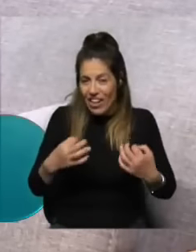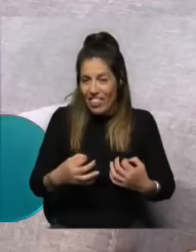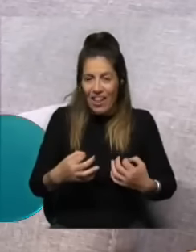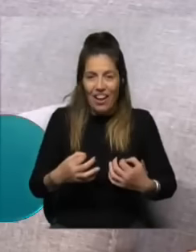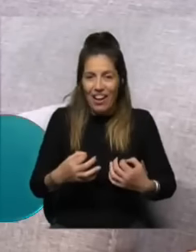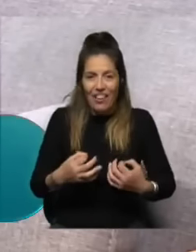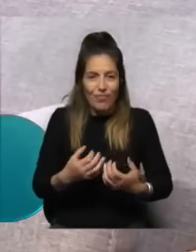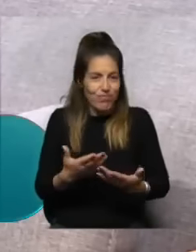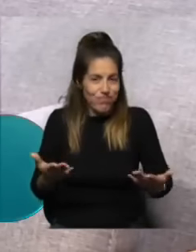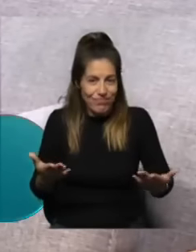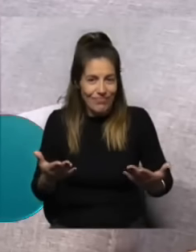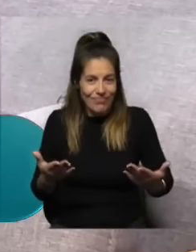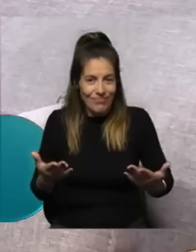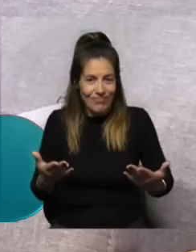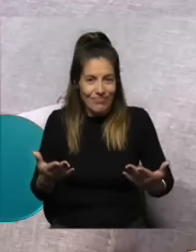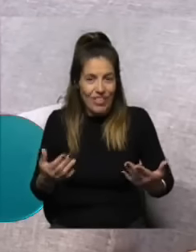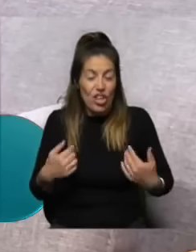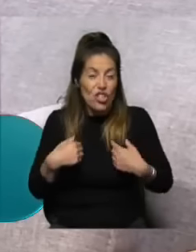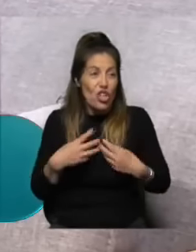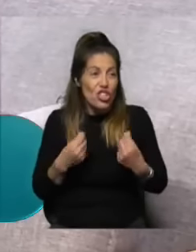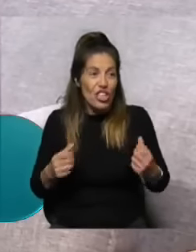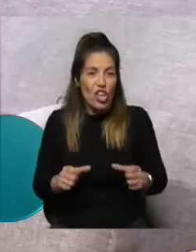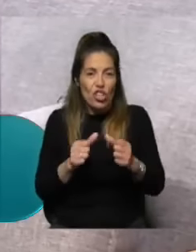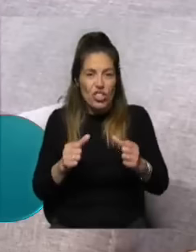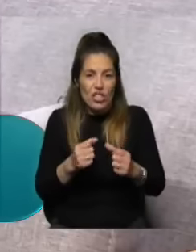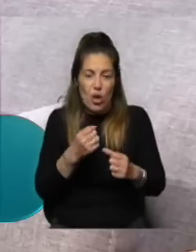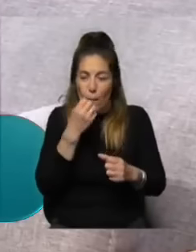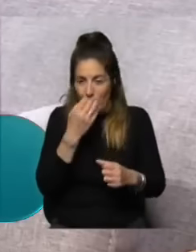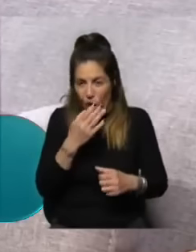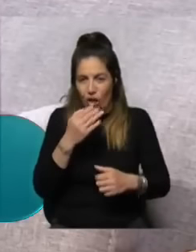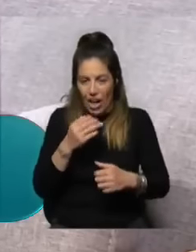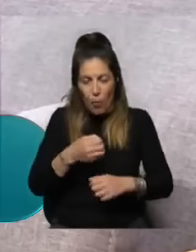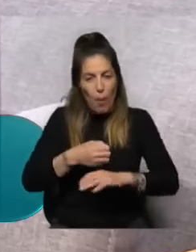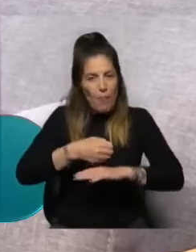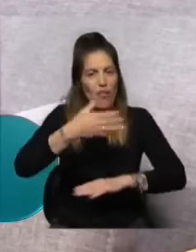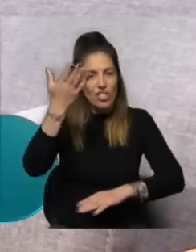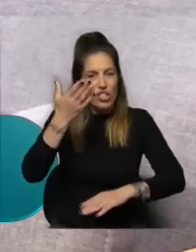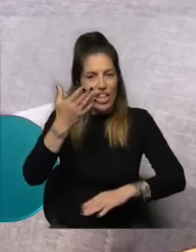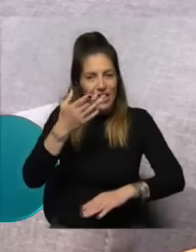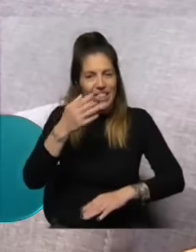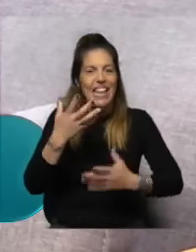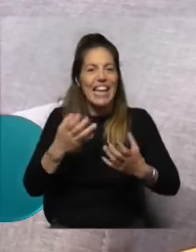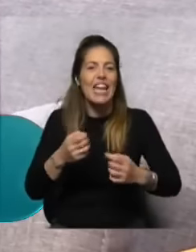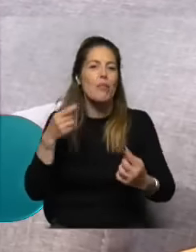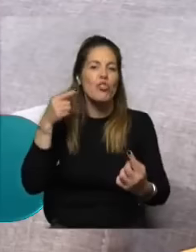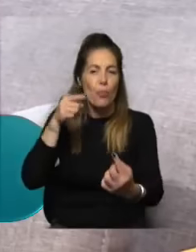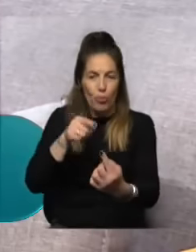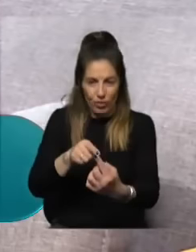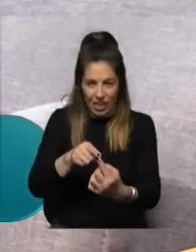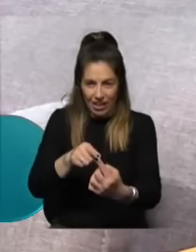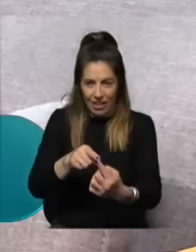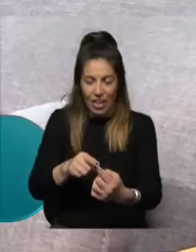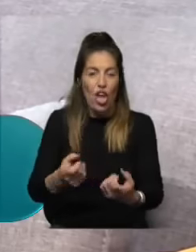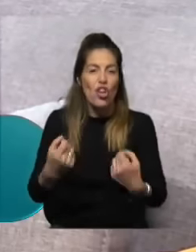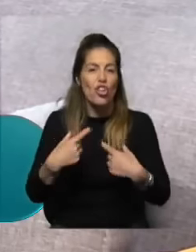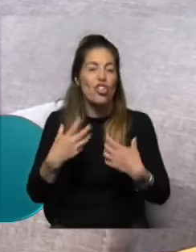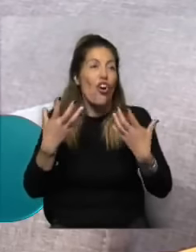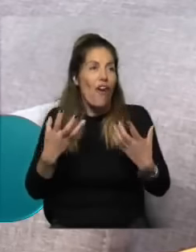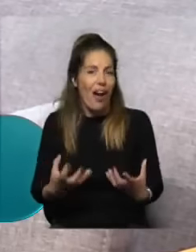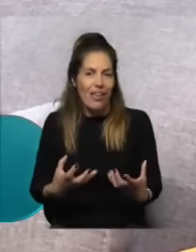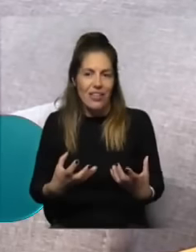súper... Yo siento que nos hizo crecer mucho como profesionales y como animadoras de a qué queremos apuntar. Nos dejó como con ganas